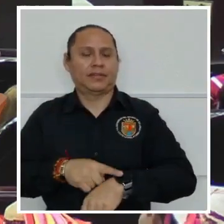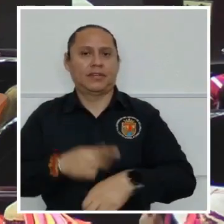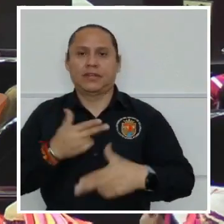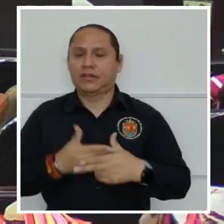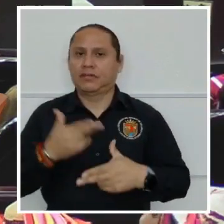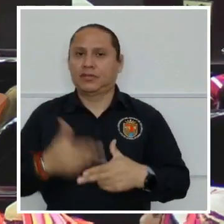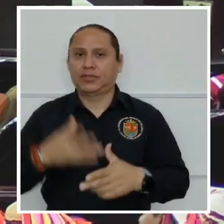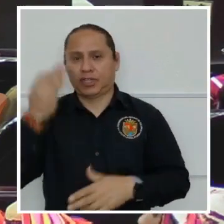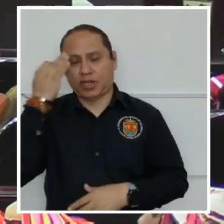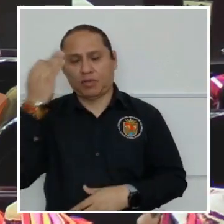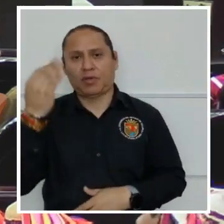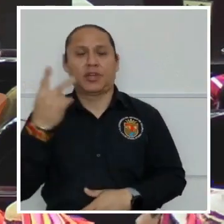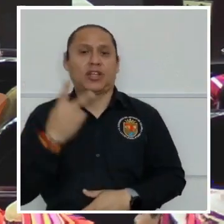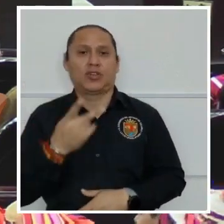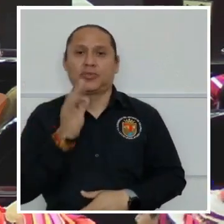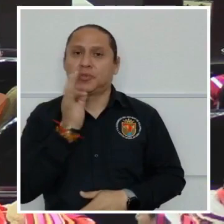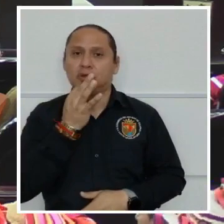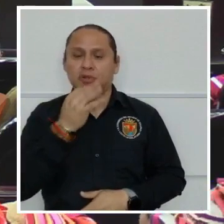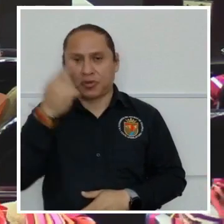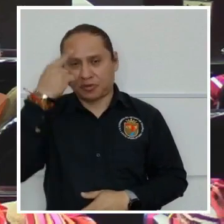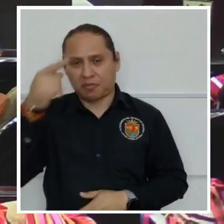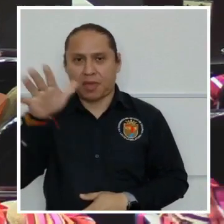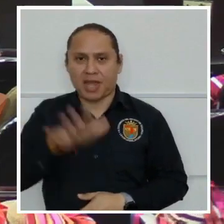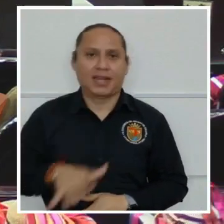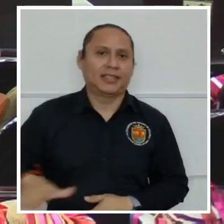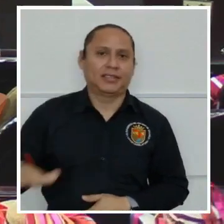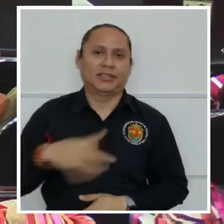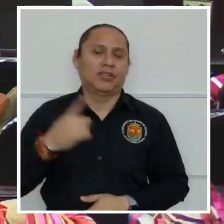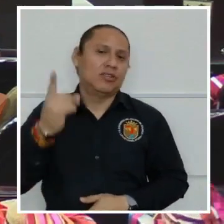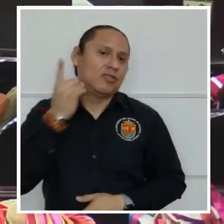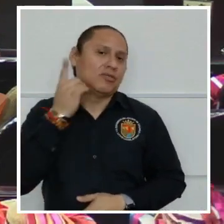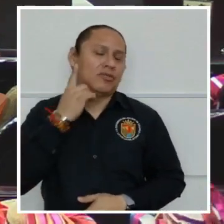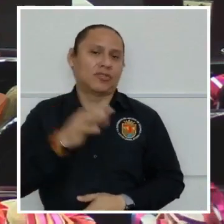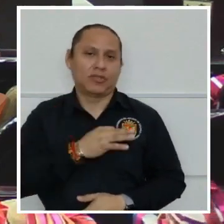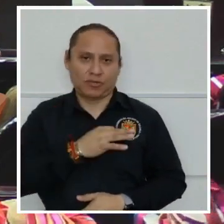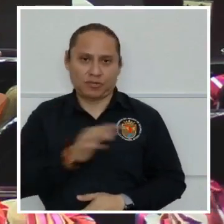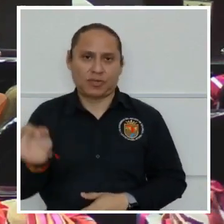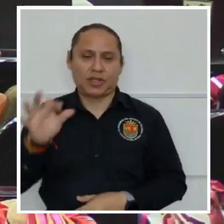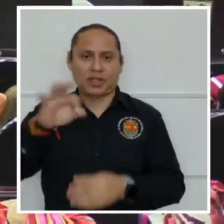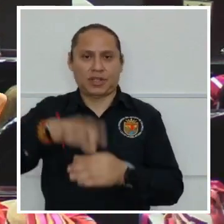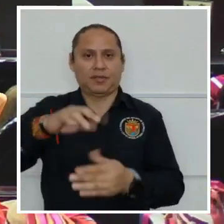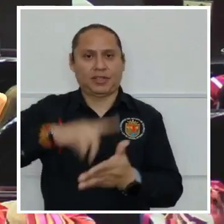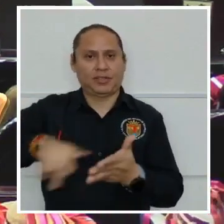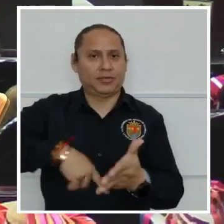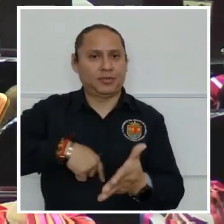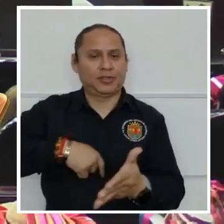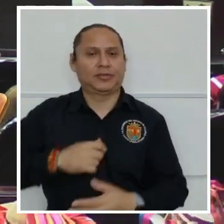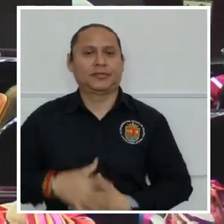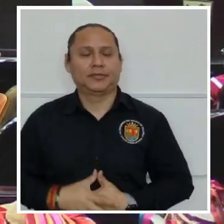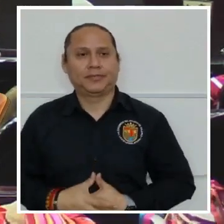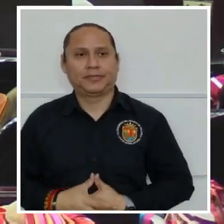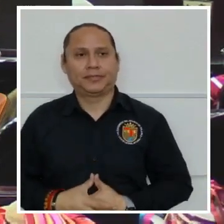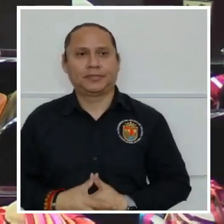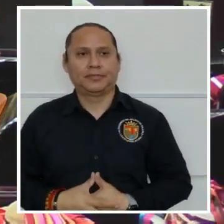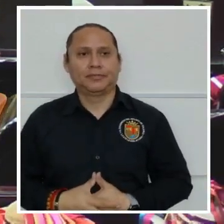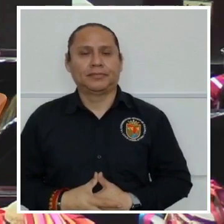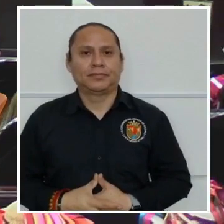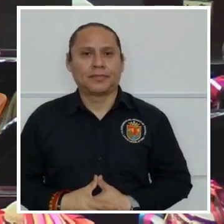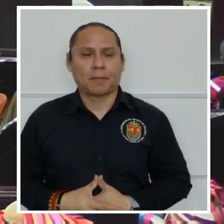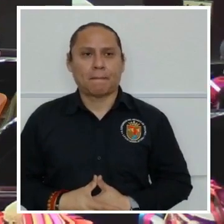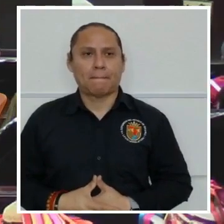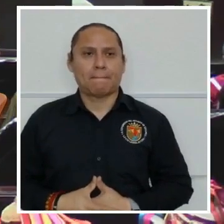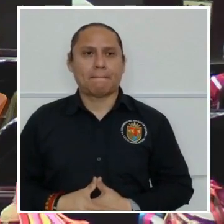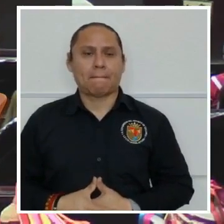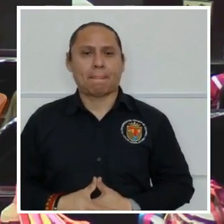sistema electrónico hasta por un tiempo máximo de 2 minutos para que las diputadas y los diputados emitan su voto.